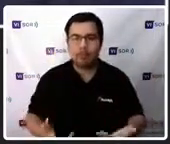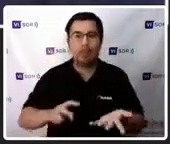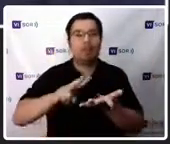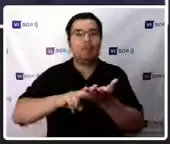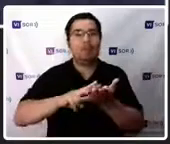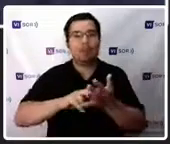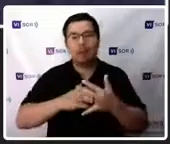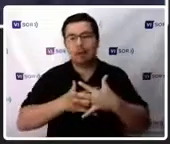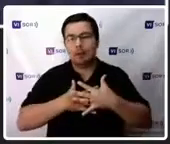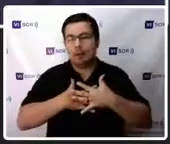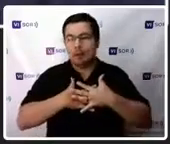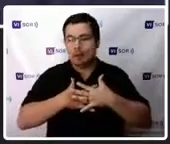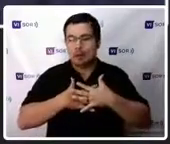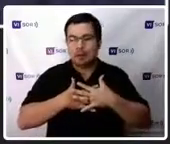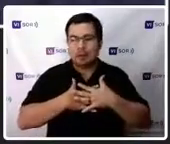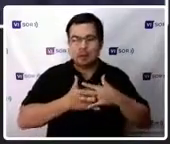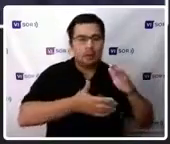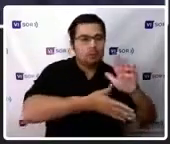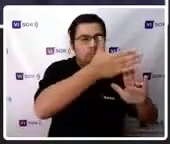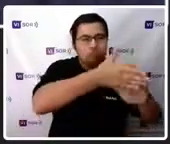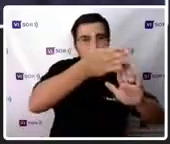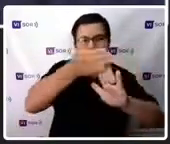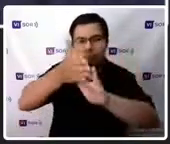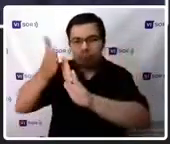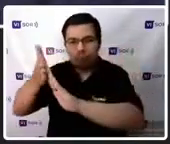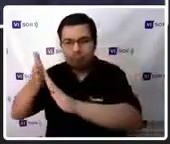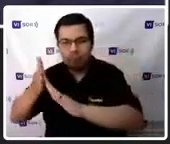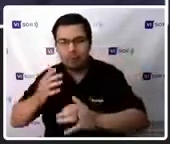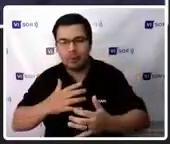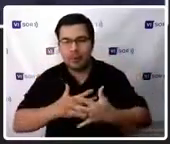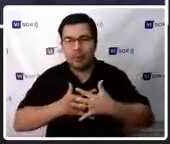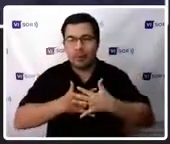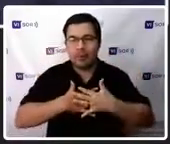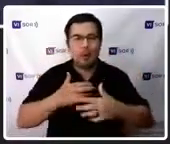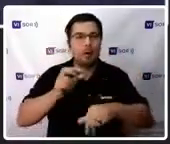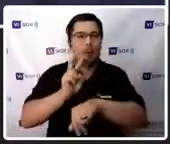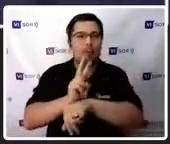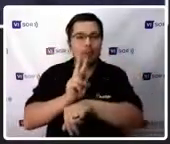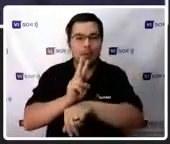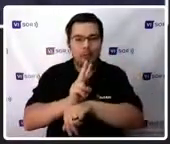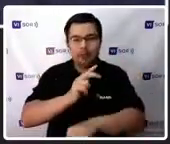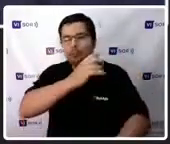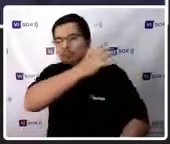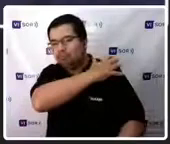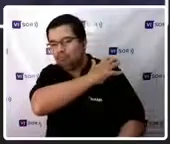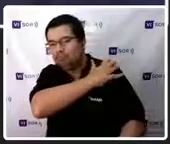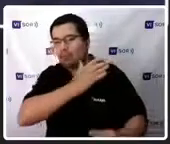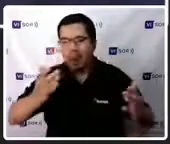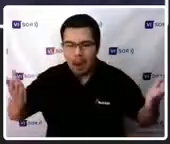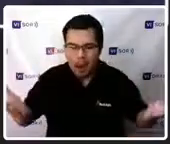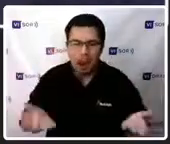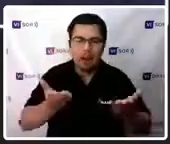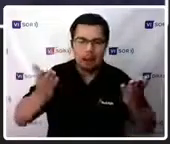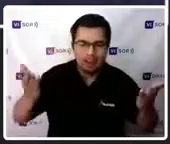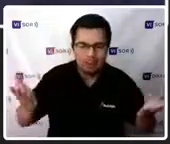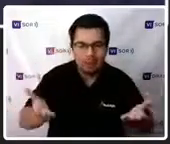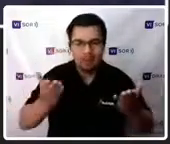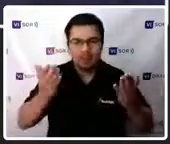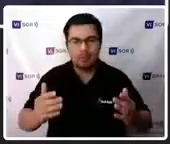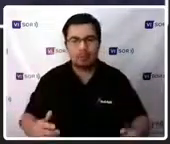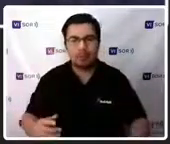entre salida y profes que en verdad que te estiman harto, de verdad, o sea, y que, uno, que todos se saben tu